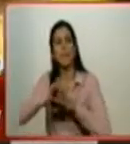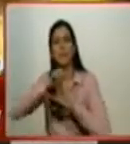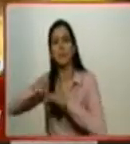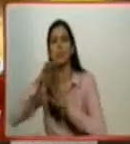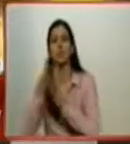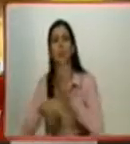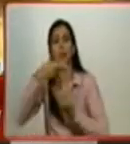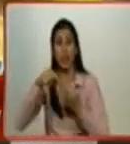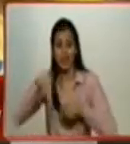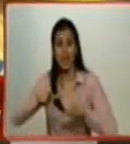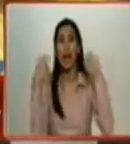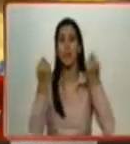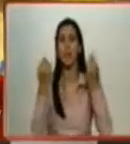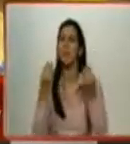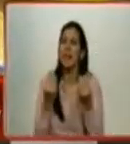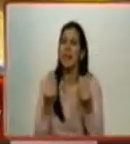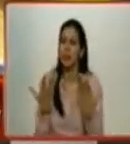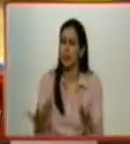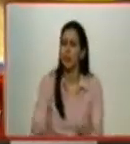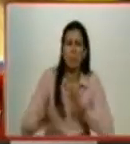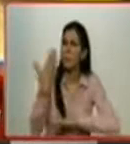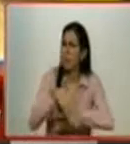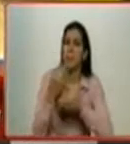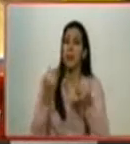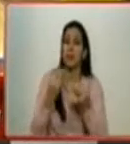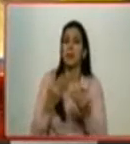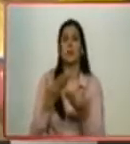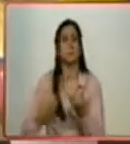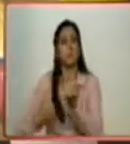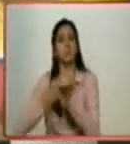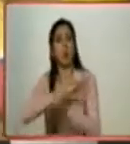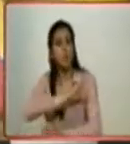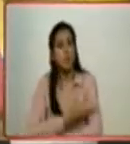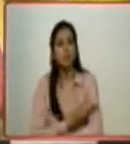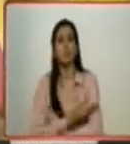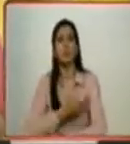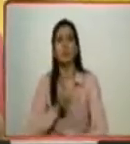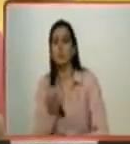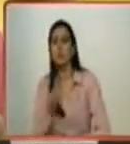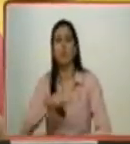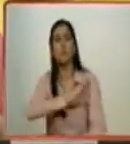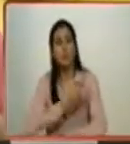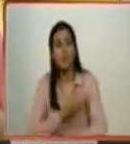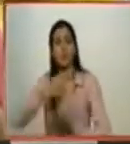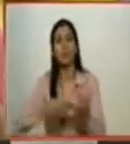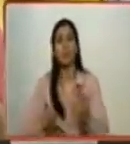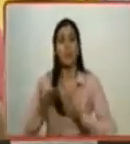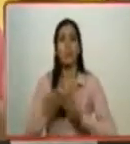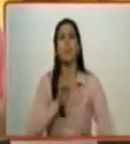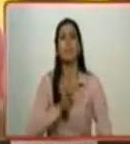porque esta campaña era una campaña para fortalecer nuestro partido, para fortalecer la revolución, y así salimos estos